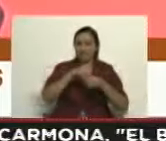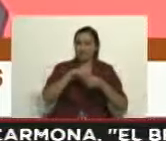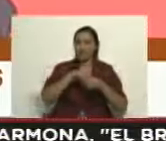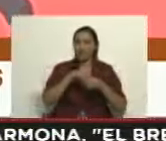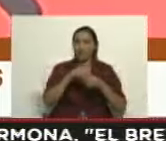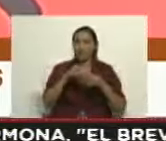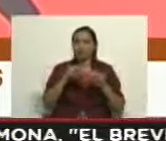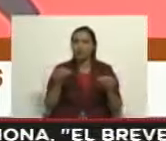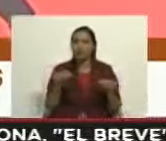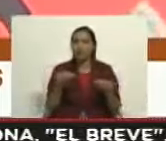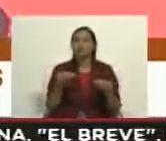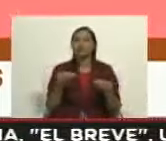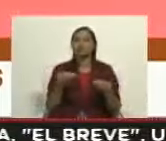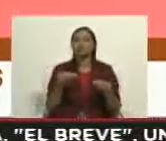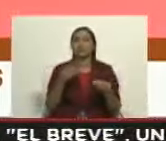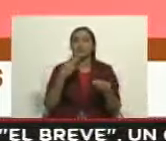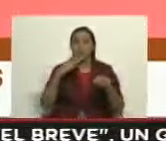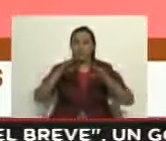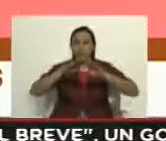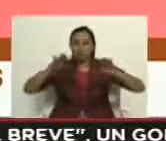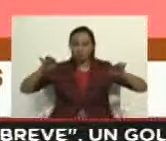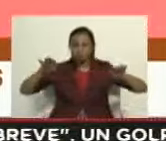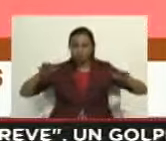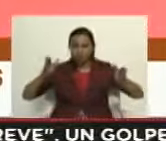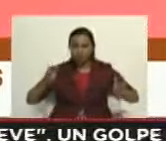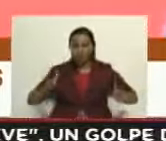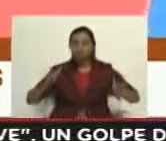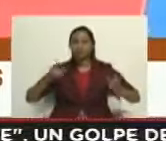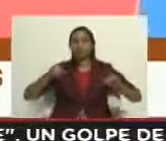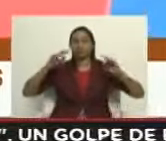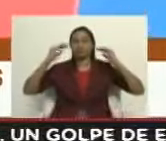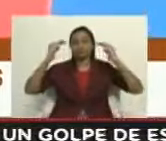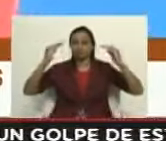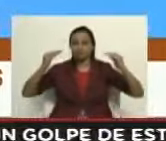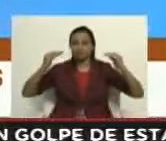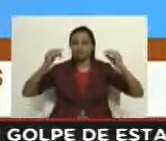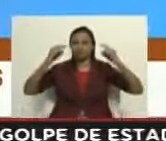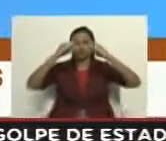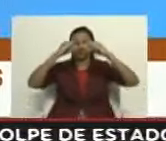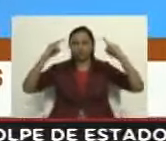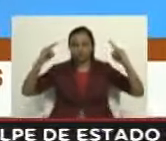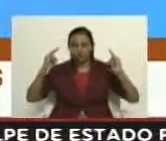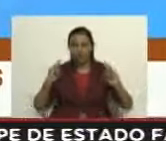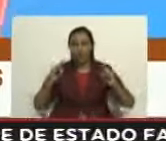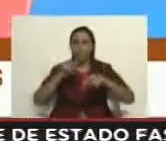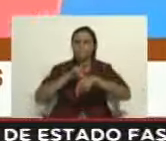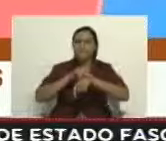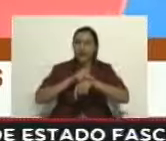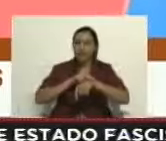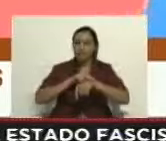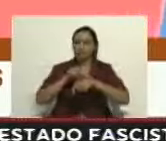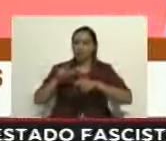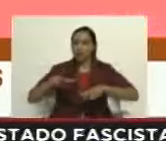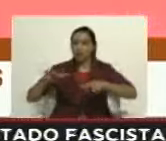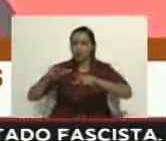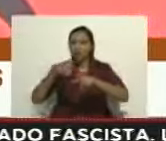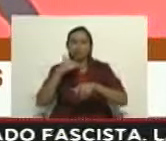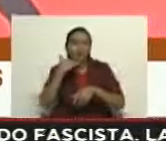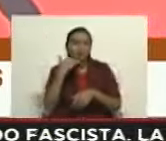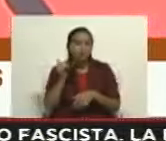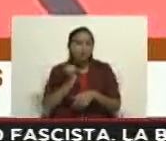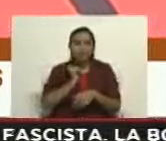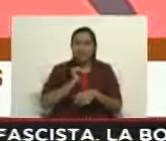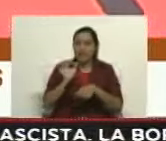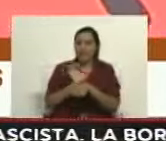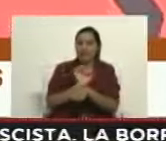de colocar toldos con médicos, con paramédicos, para cualquier emergencia que